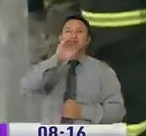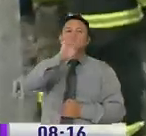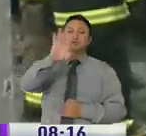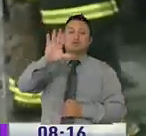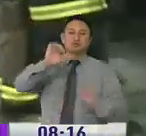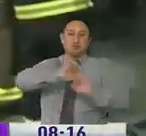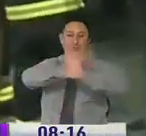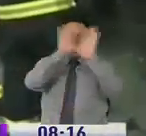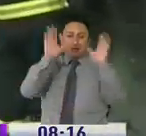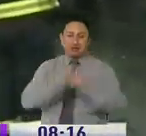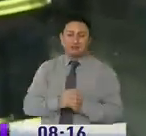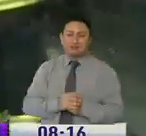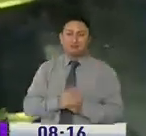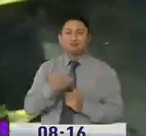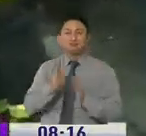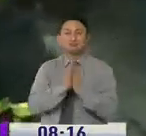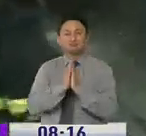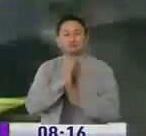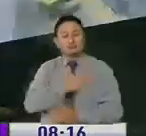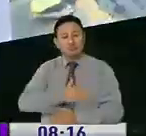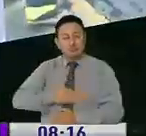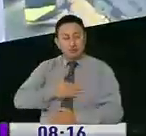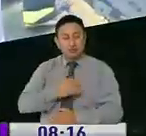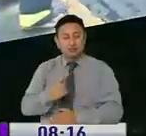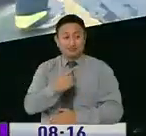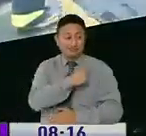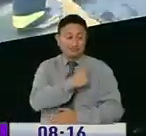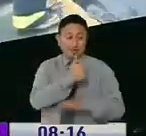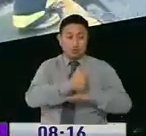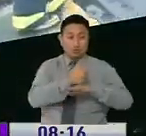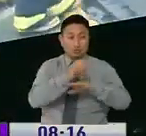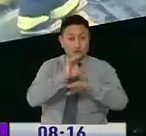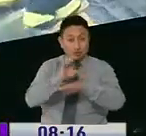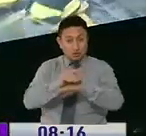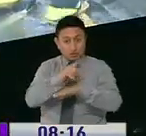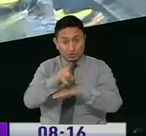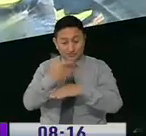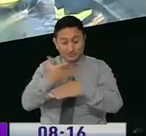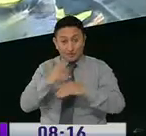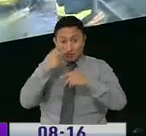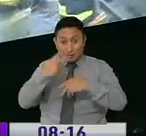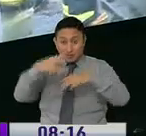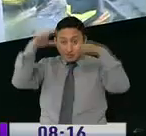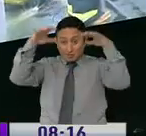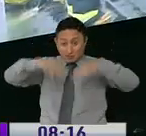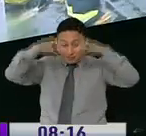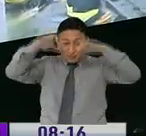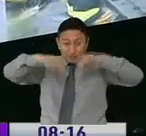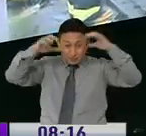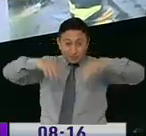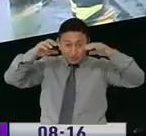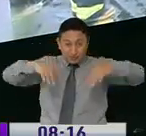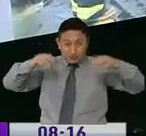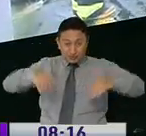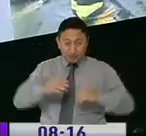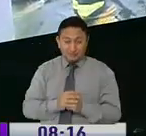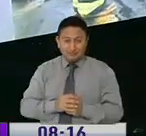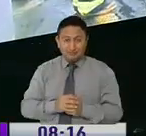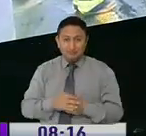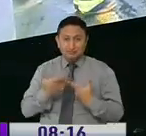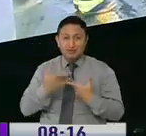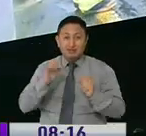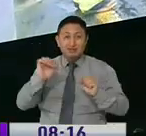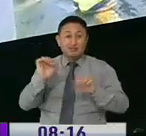de la mañana. Por favor, tengamos en cuenta las recomendaciones de las autoridades. Cuando la calzada está mojada, cuando hay este tipo de lluvias desde